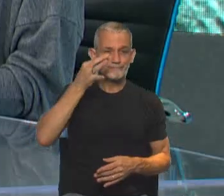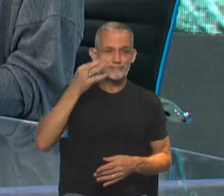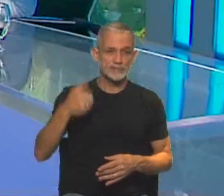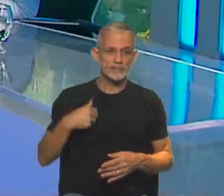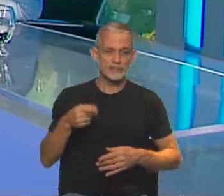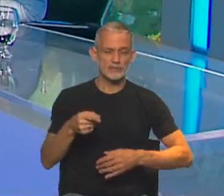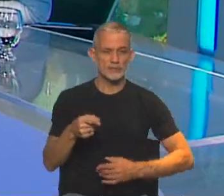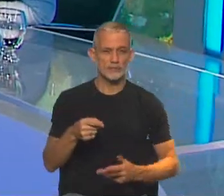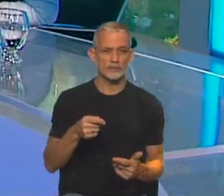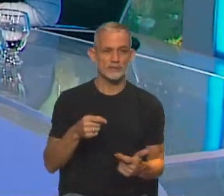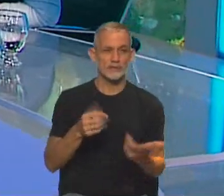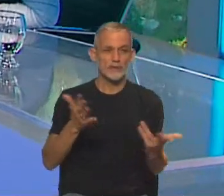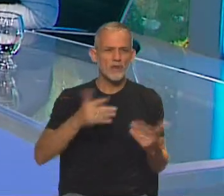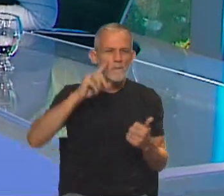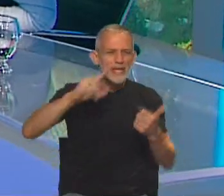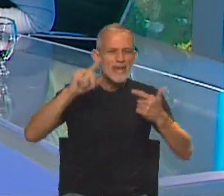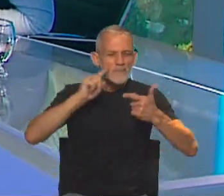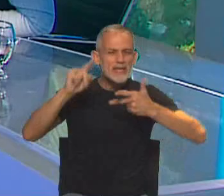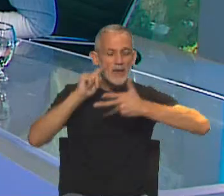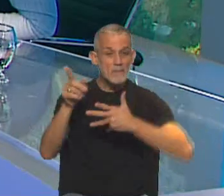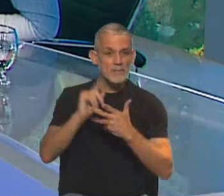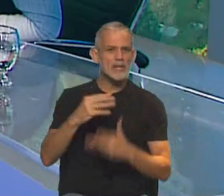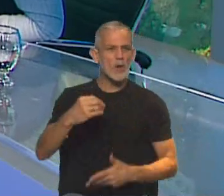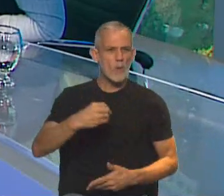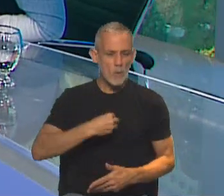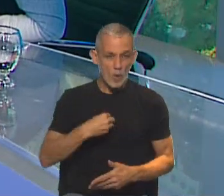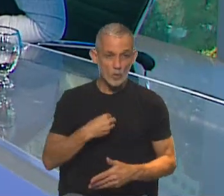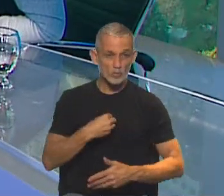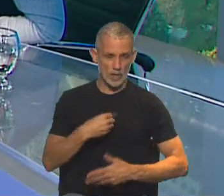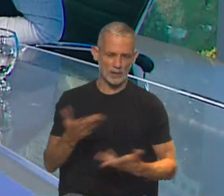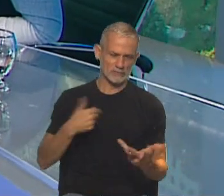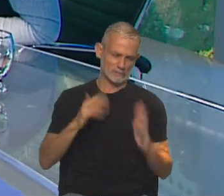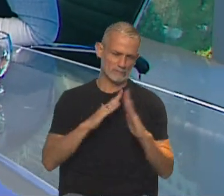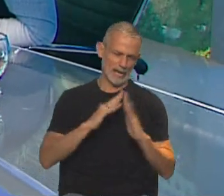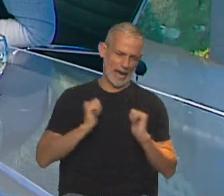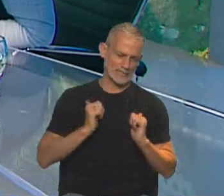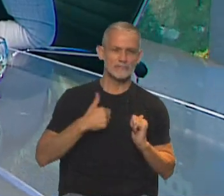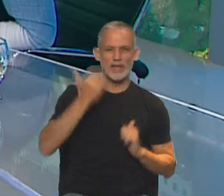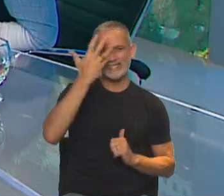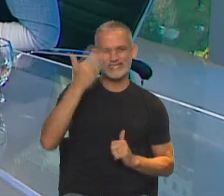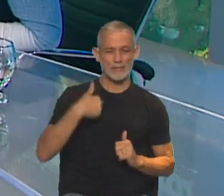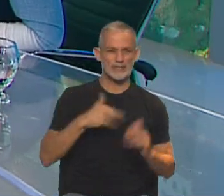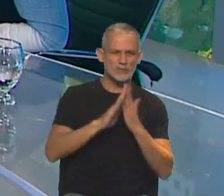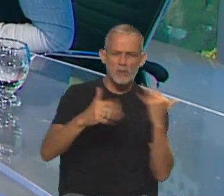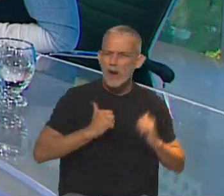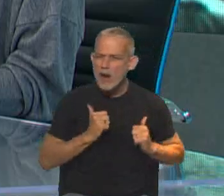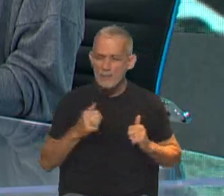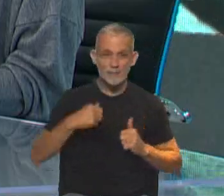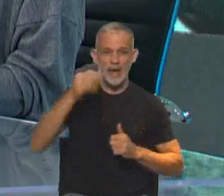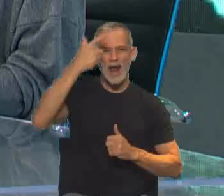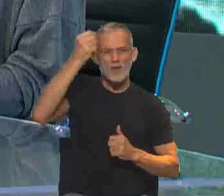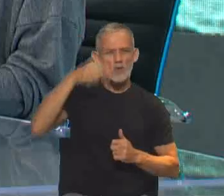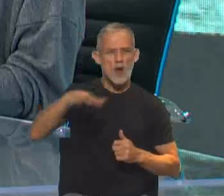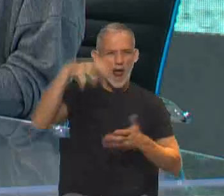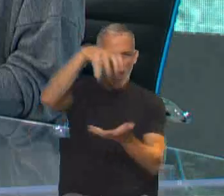de los miles que fueron voluntarios en ese momento. Yo me escapaba de casa, me tomaba el San Martín y me escapaba de mi casa para poder venir a la rural